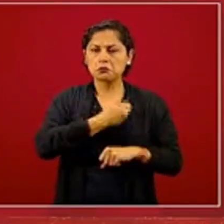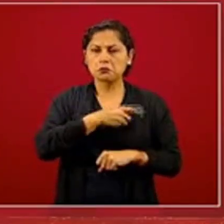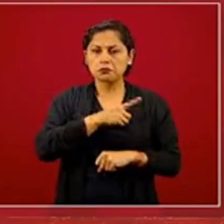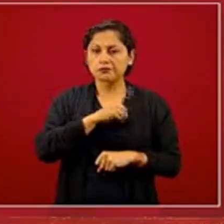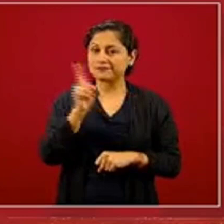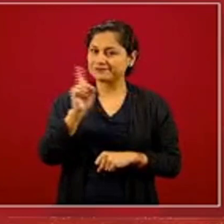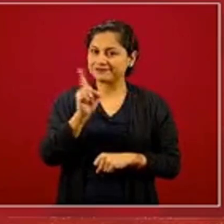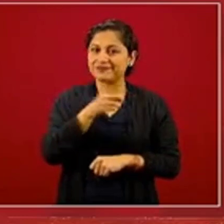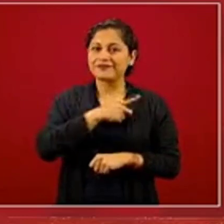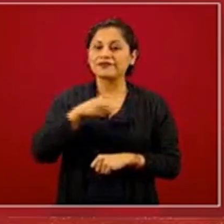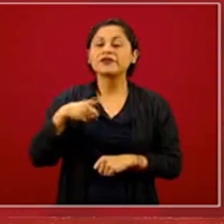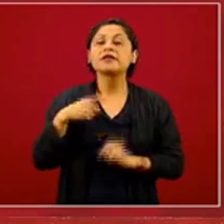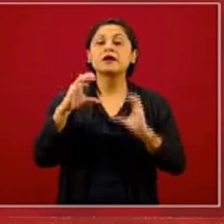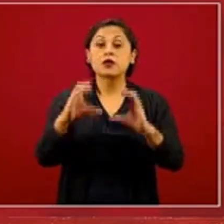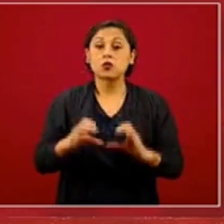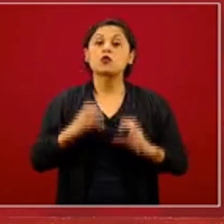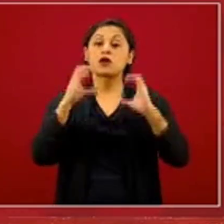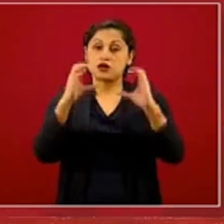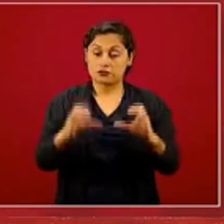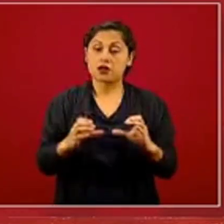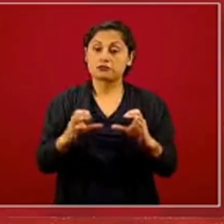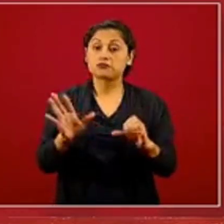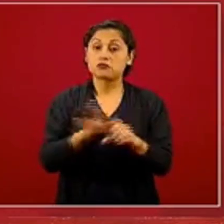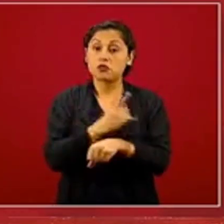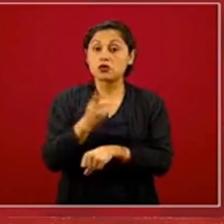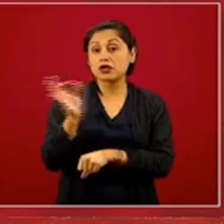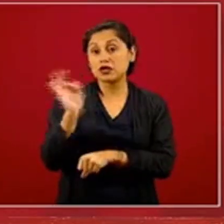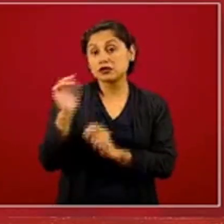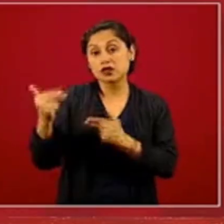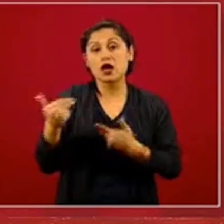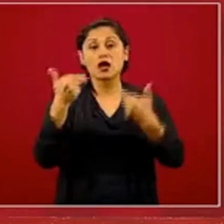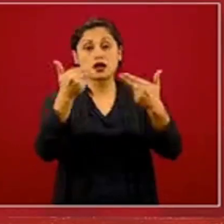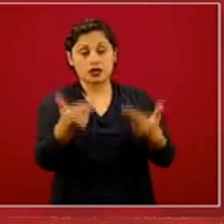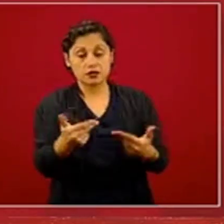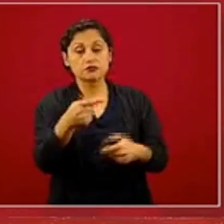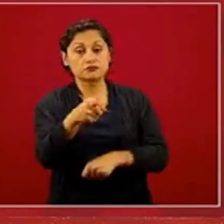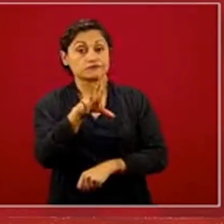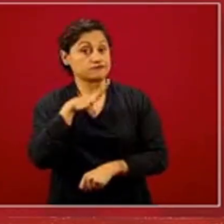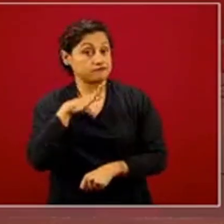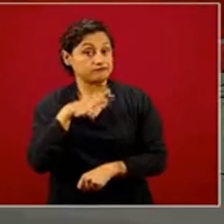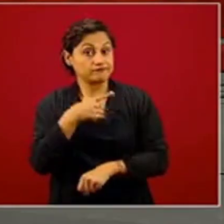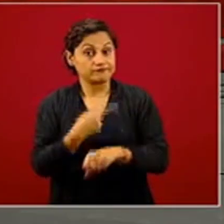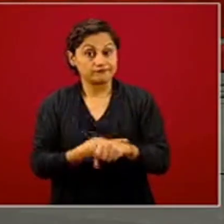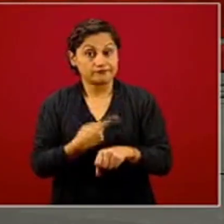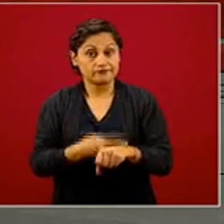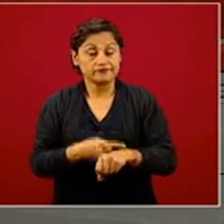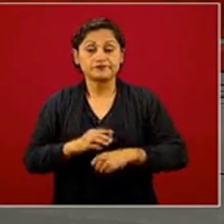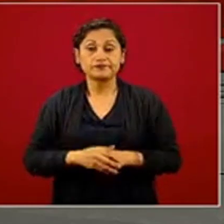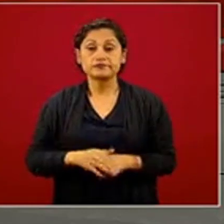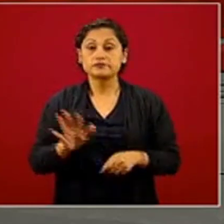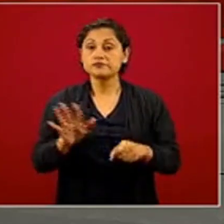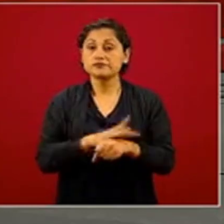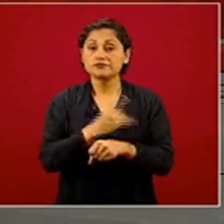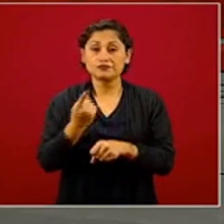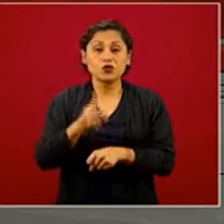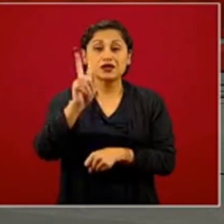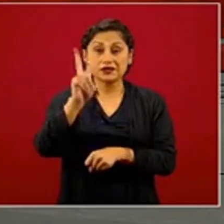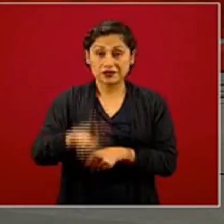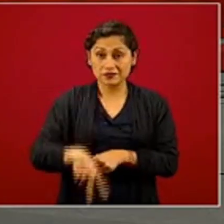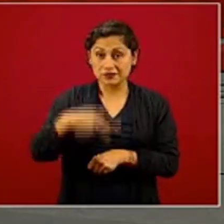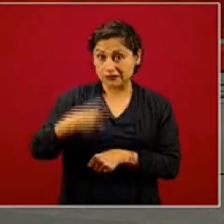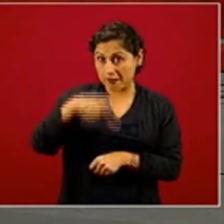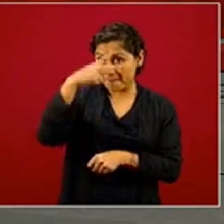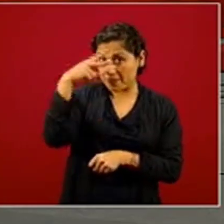que asuman que también podrían estar en el grupo de riesgo, porque una proporción muy grande de personas con este tipo